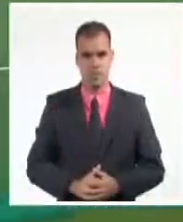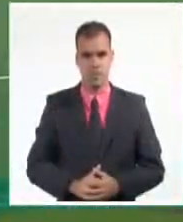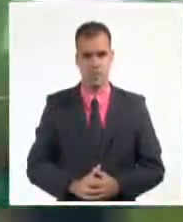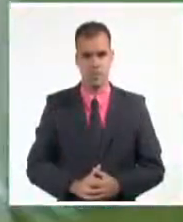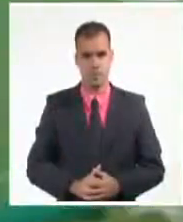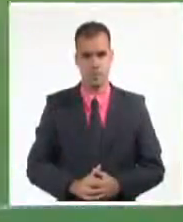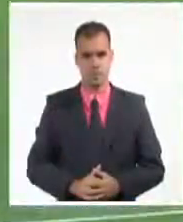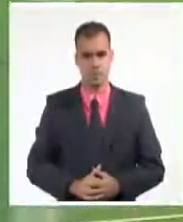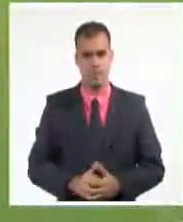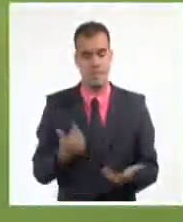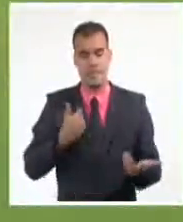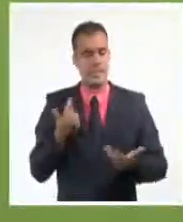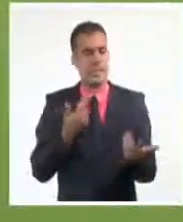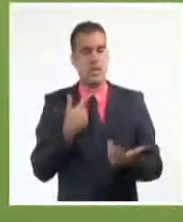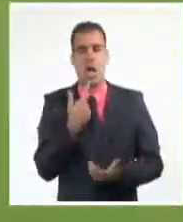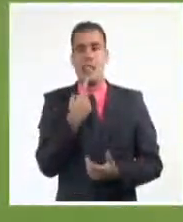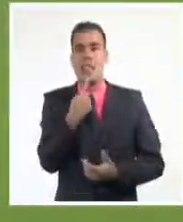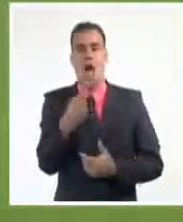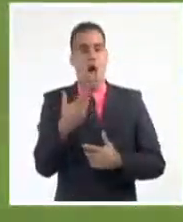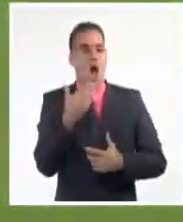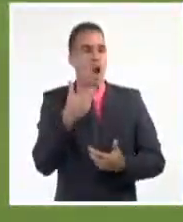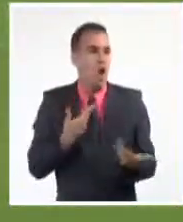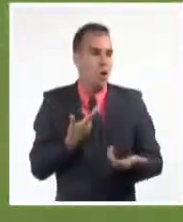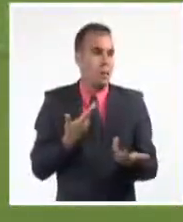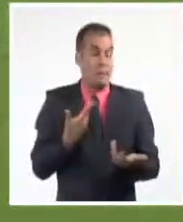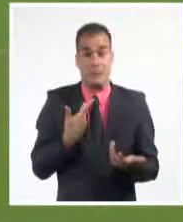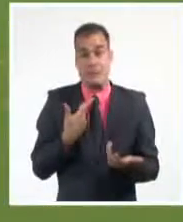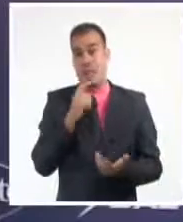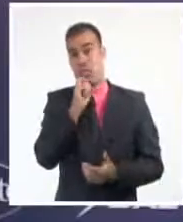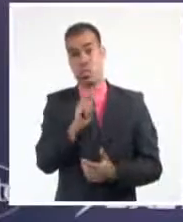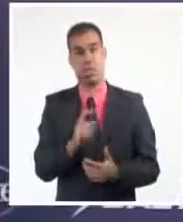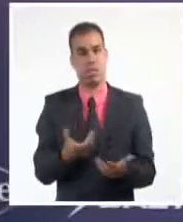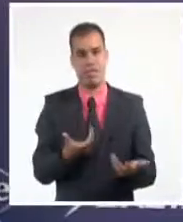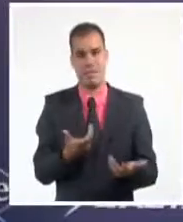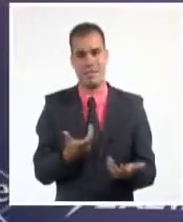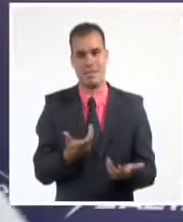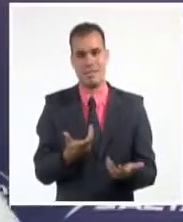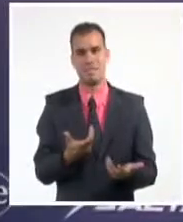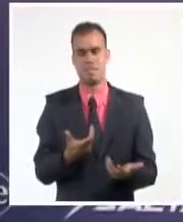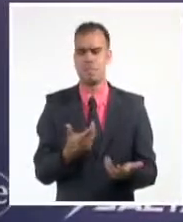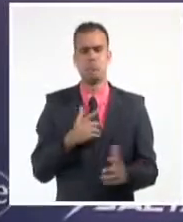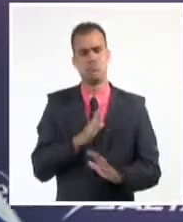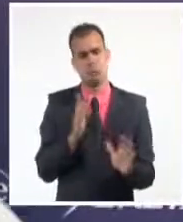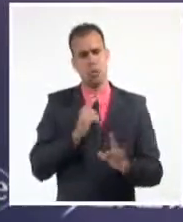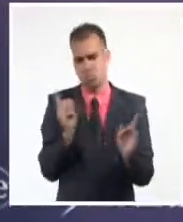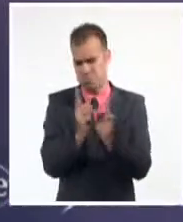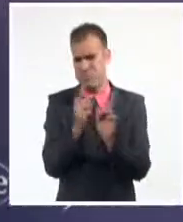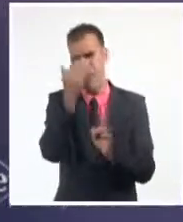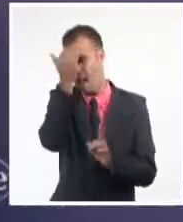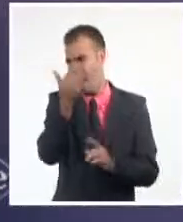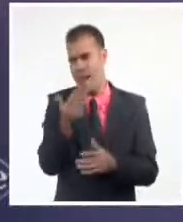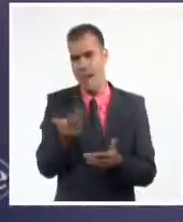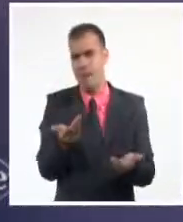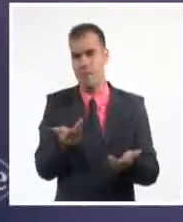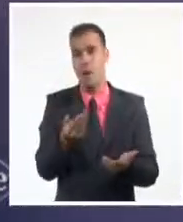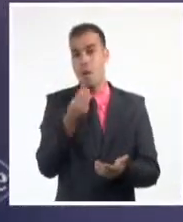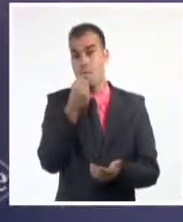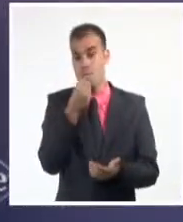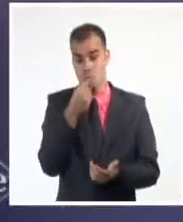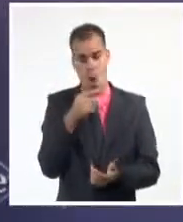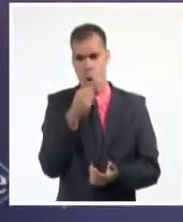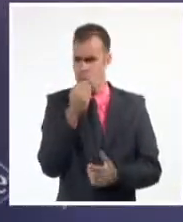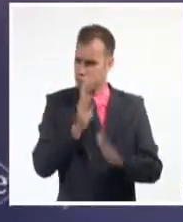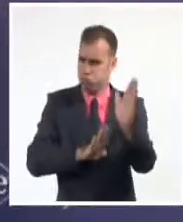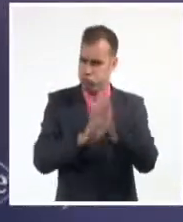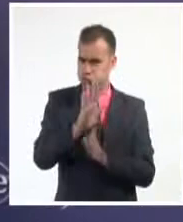Es que ahora mismo yo no tengo palabras cómo explicar lo que representa para mí, pero bueno, gracias también. Esto también representa que puedo dar un poco más